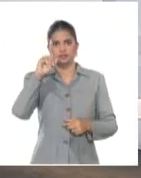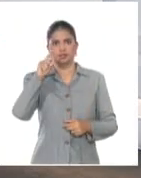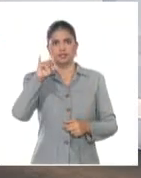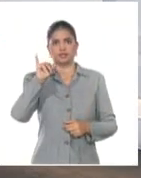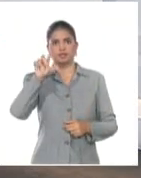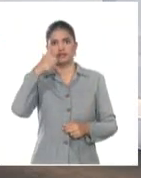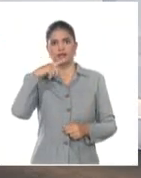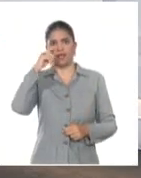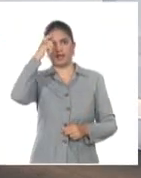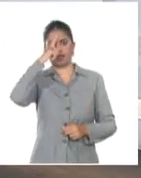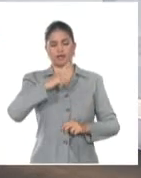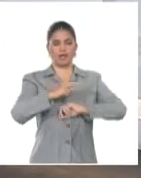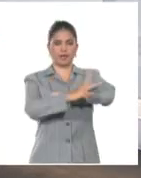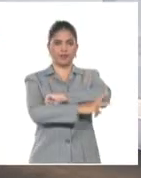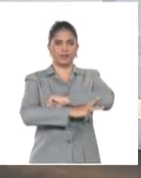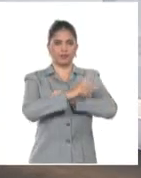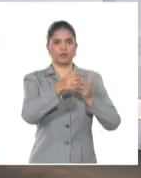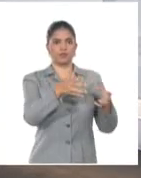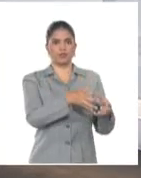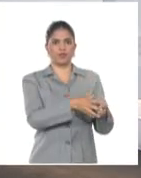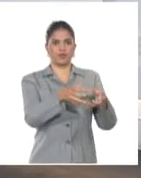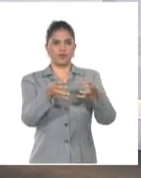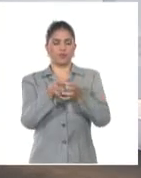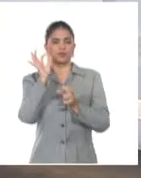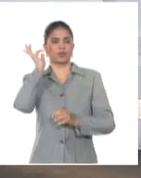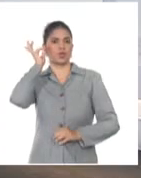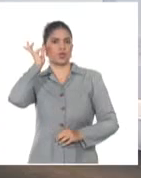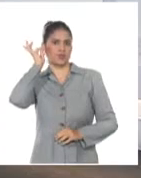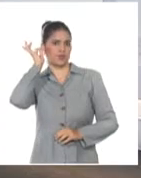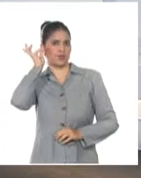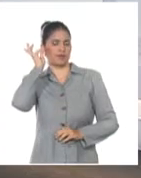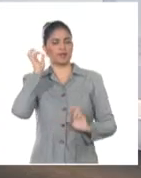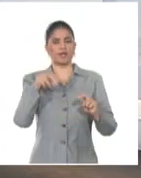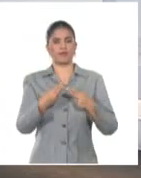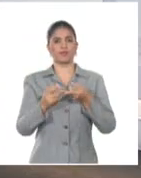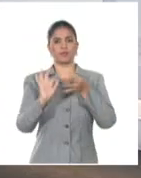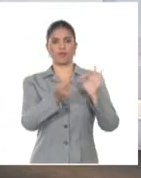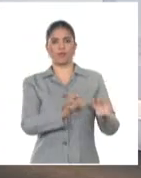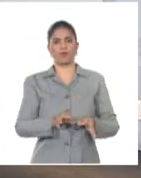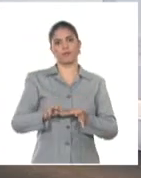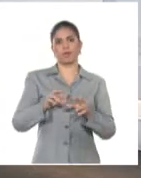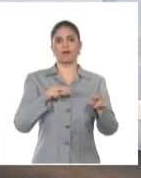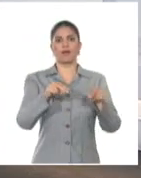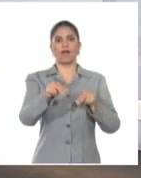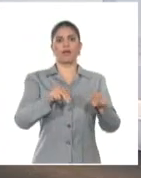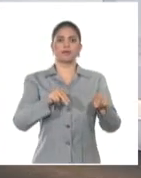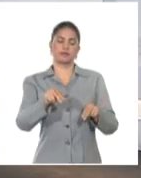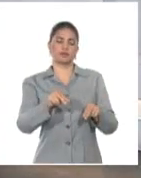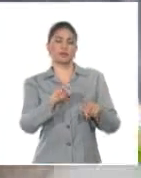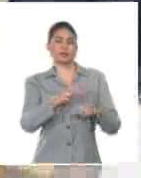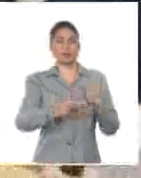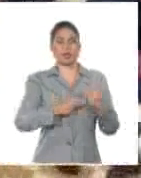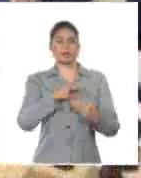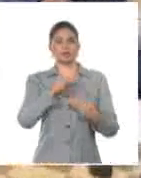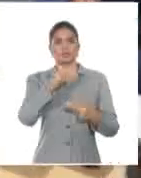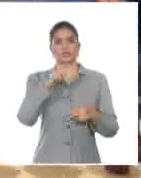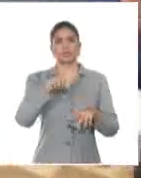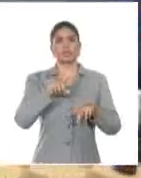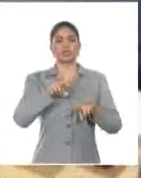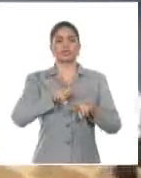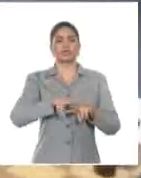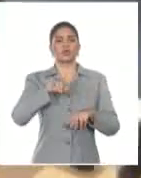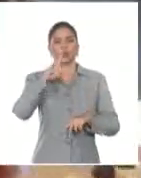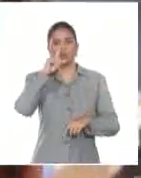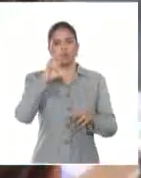los apartados abiertos y femeninos respectivamente en el debut de la Olimpiada de Ajedrez con sede en Budapest, Hungría. La plantilla de la